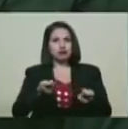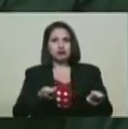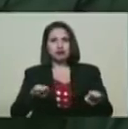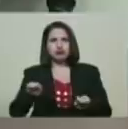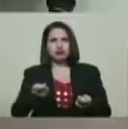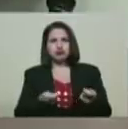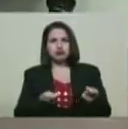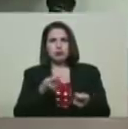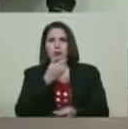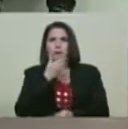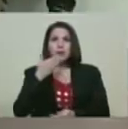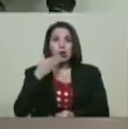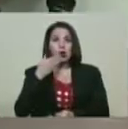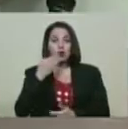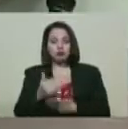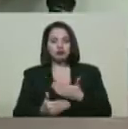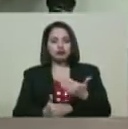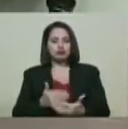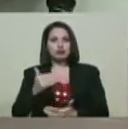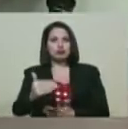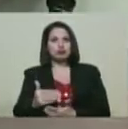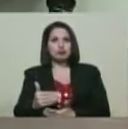flexibilizar algunos pasos.